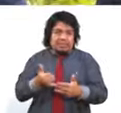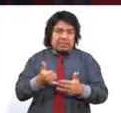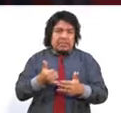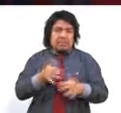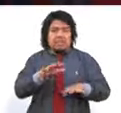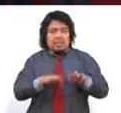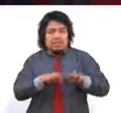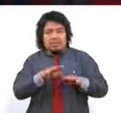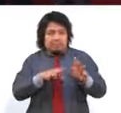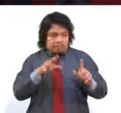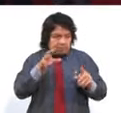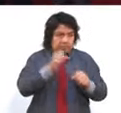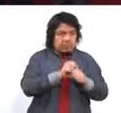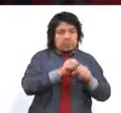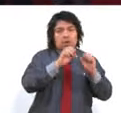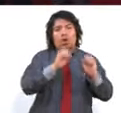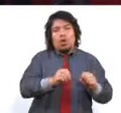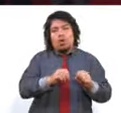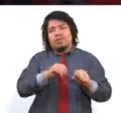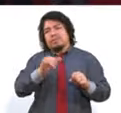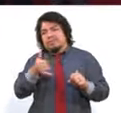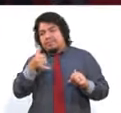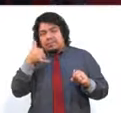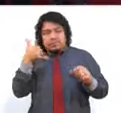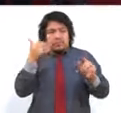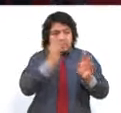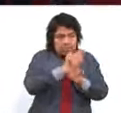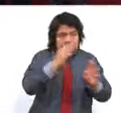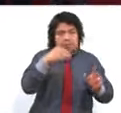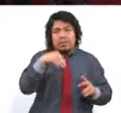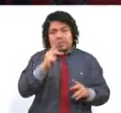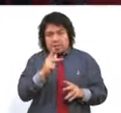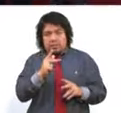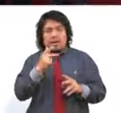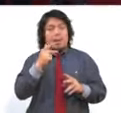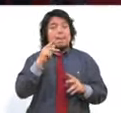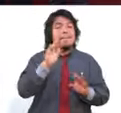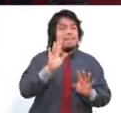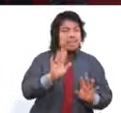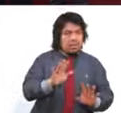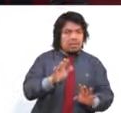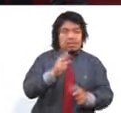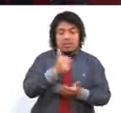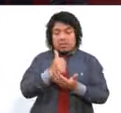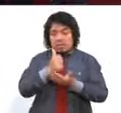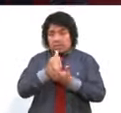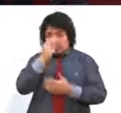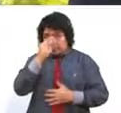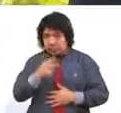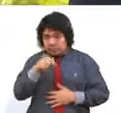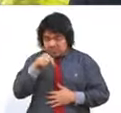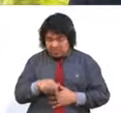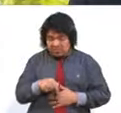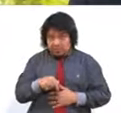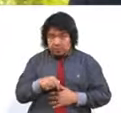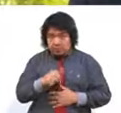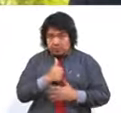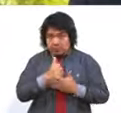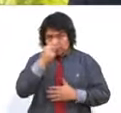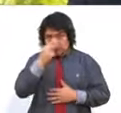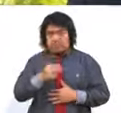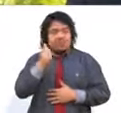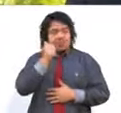hacer intervenciones de comunicaciones de otro tipo sin el Ministerio Público. En el caso de la Policía de la Ciudad de México, no. Todas las investigaciones